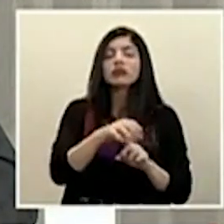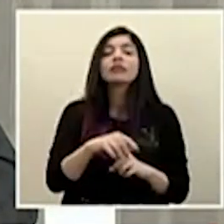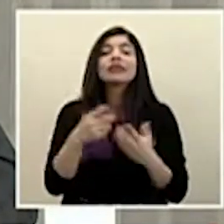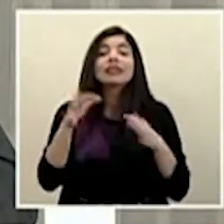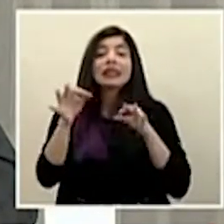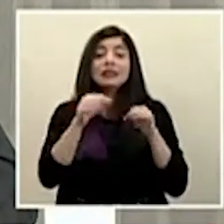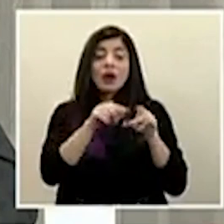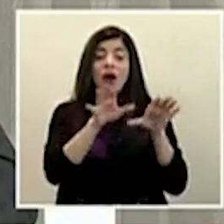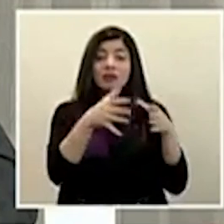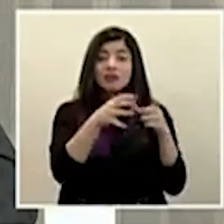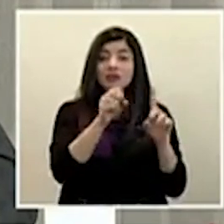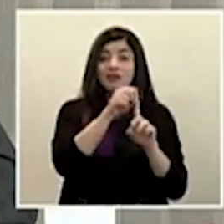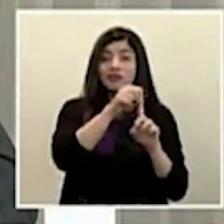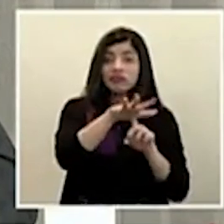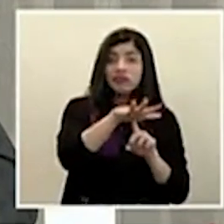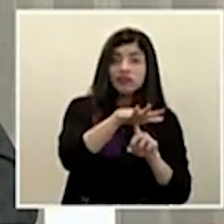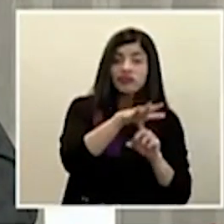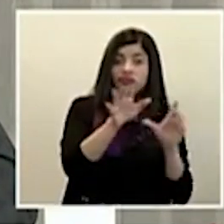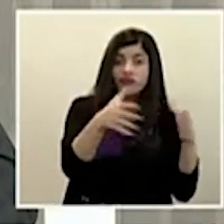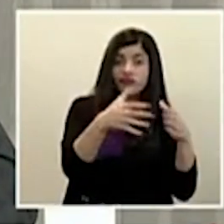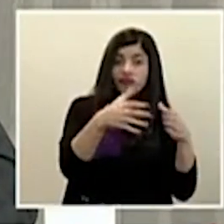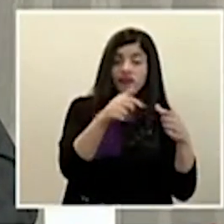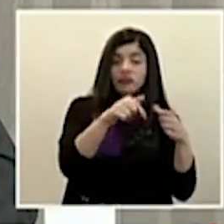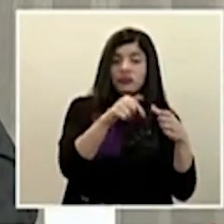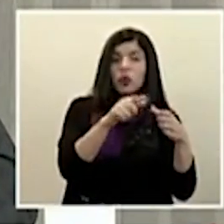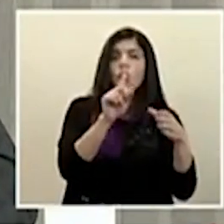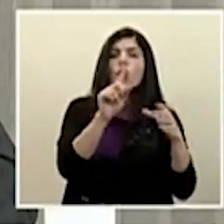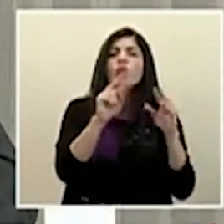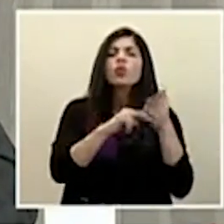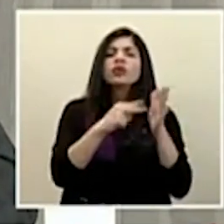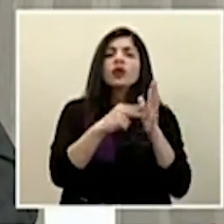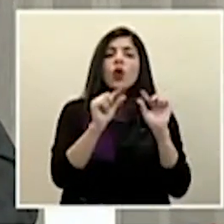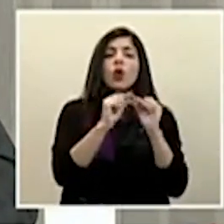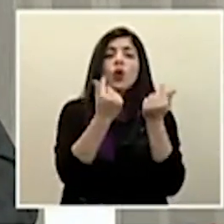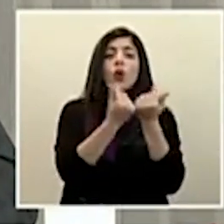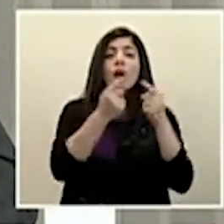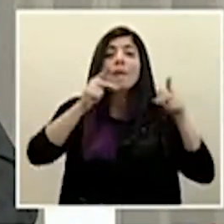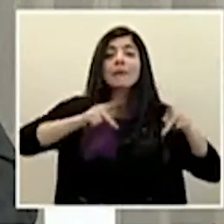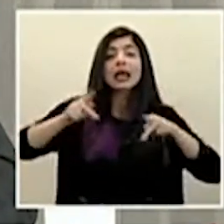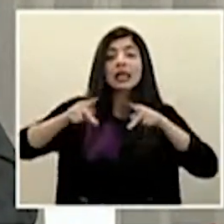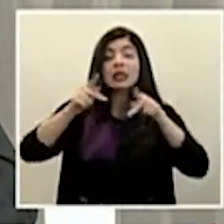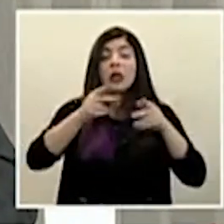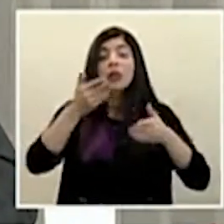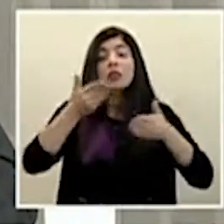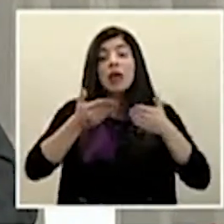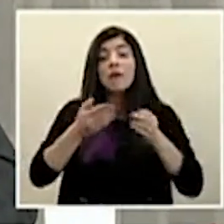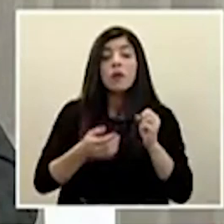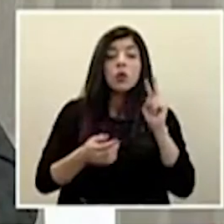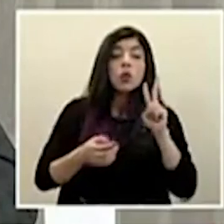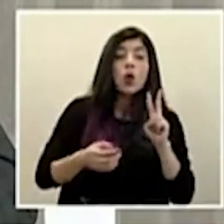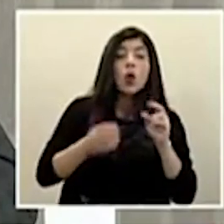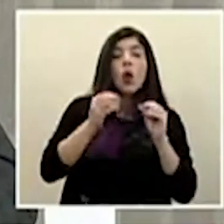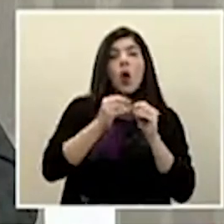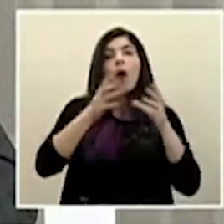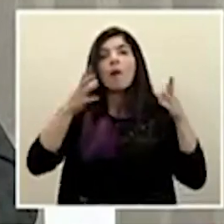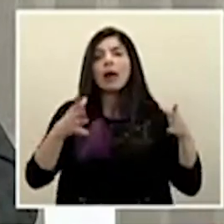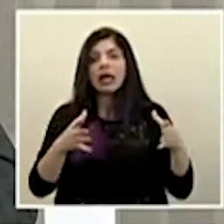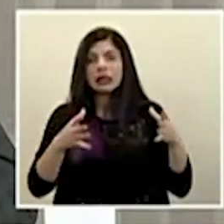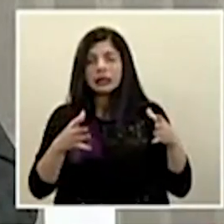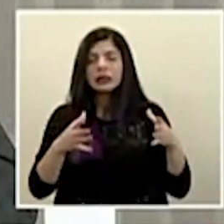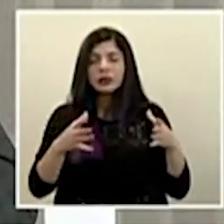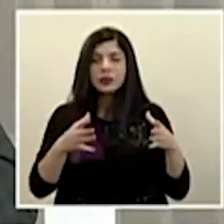esos clústeres, que son conglomerados, son un grupo de personas que pueden ser incluso de 2 o más. Ya hemos